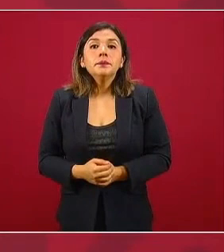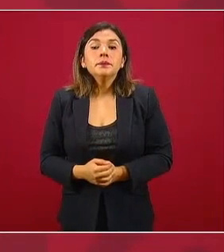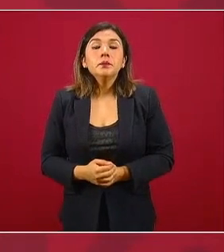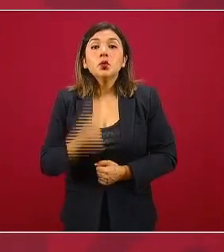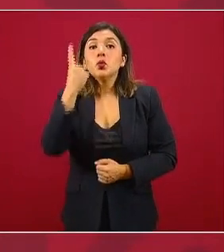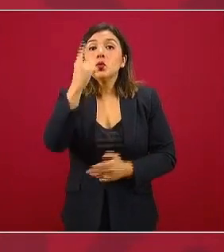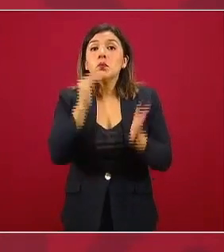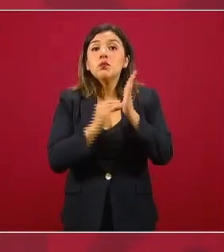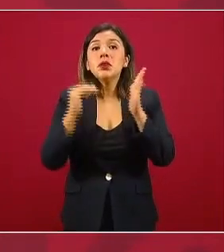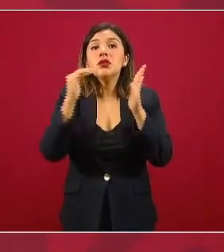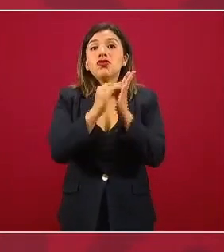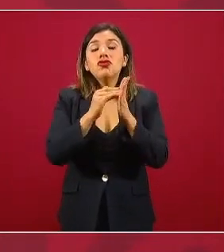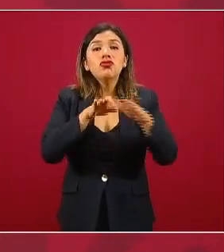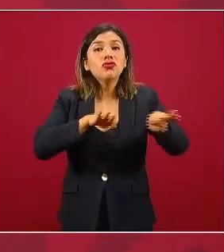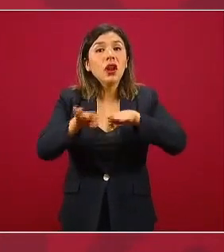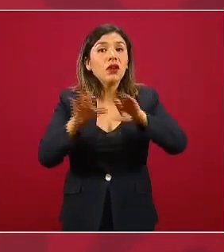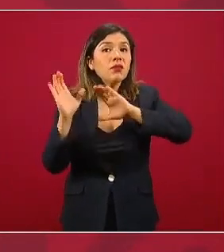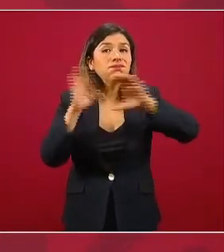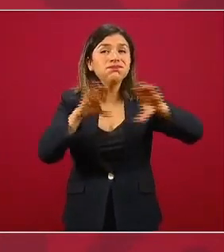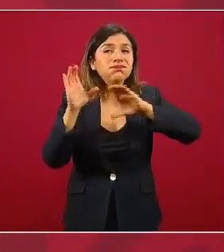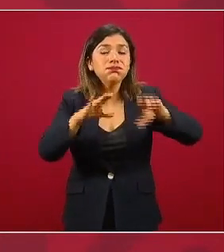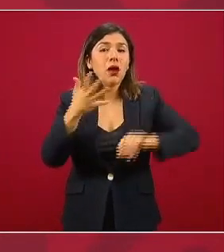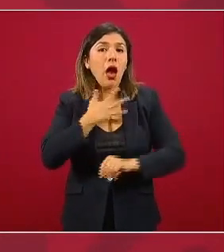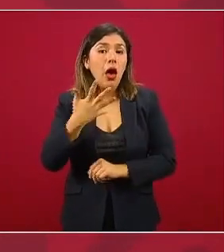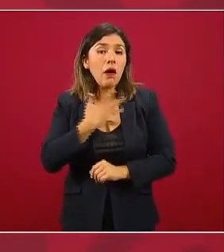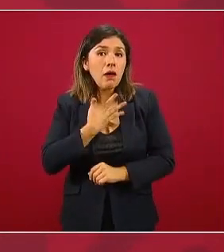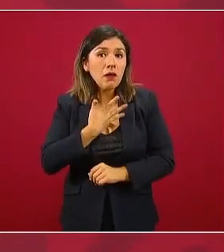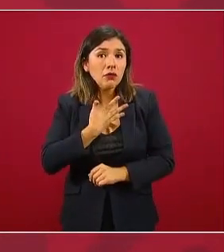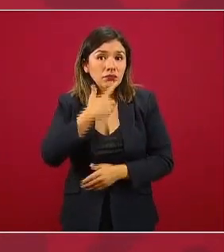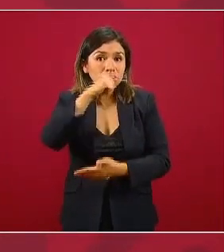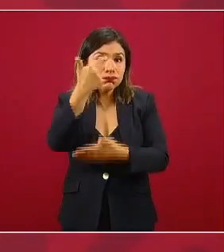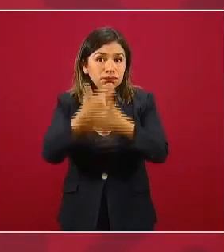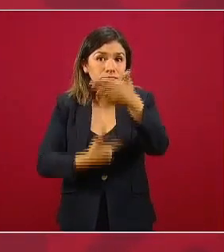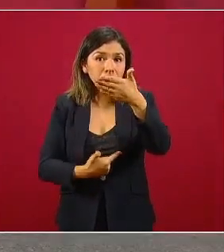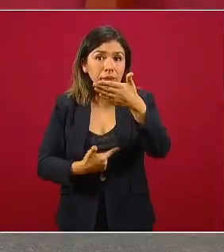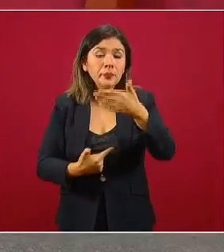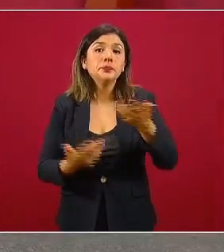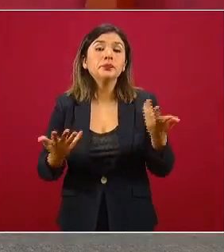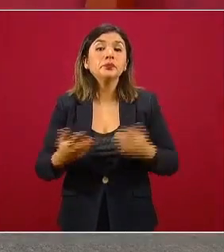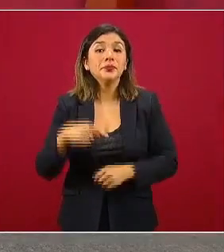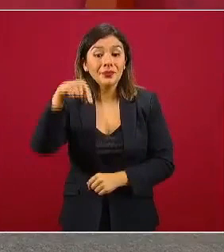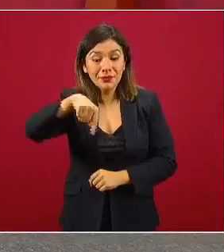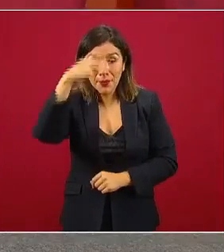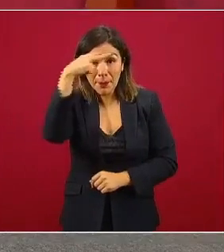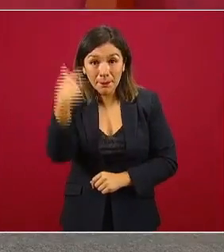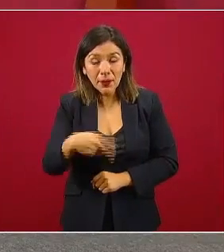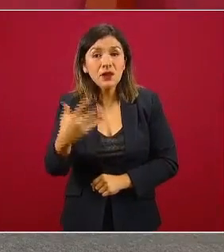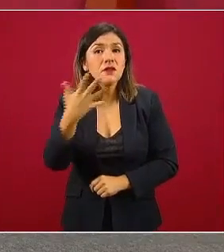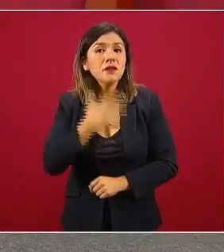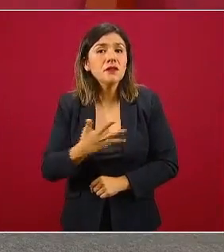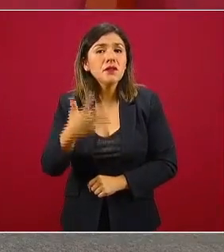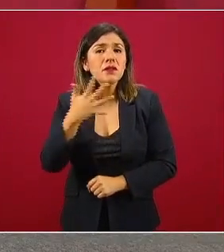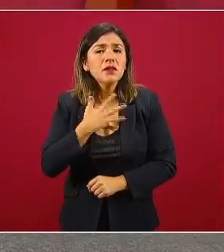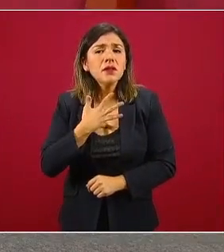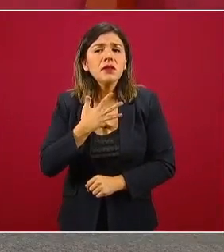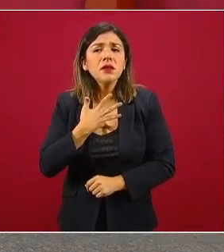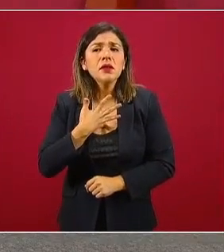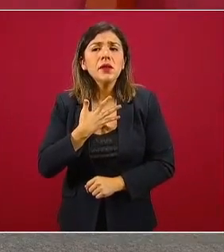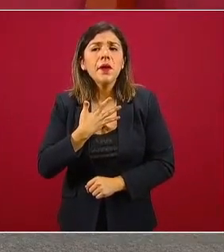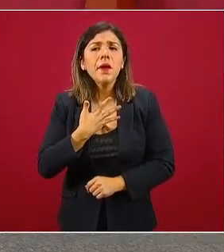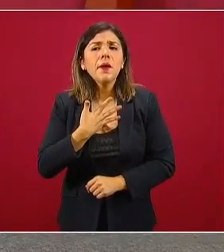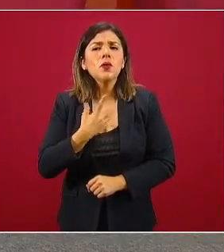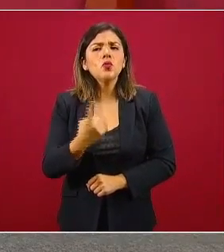1 millón de trabajadores. Y México tiene